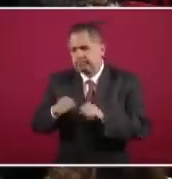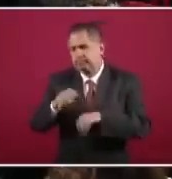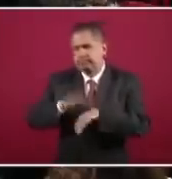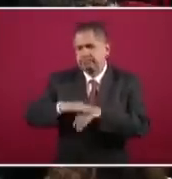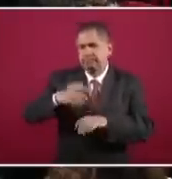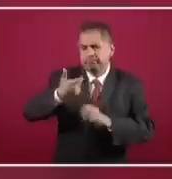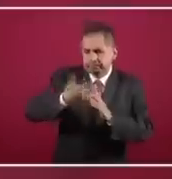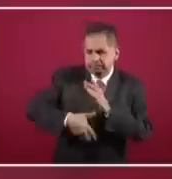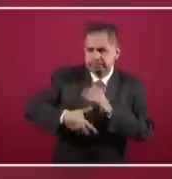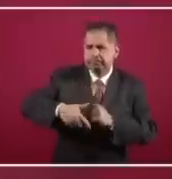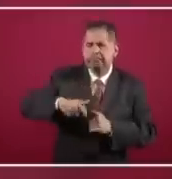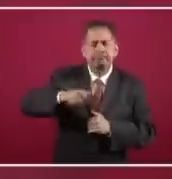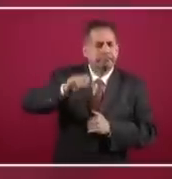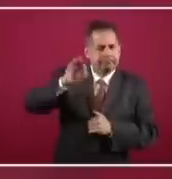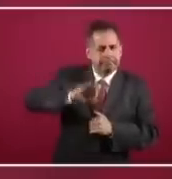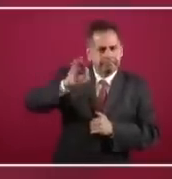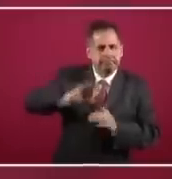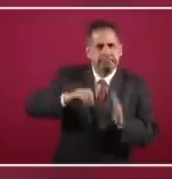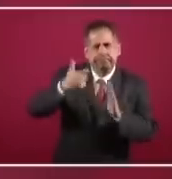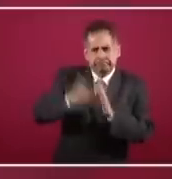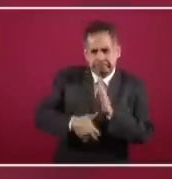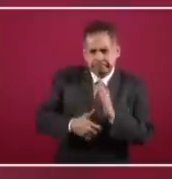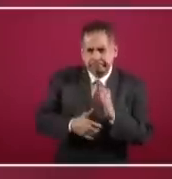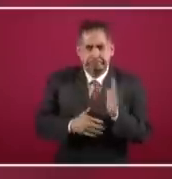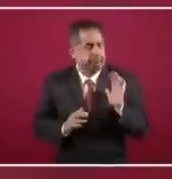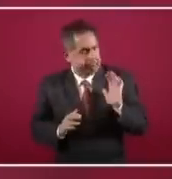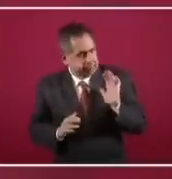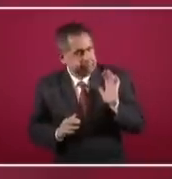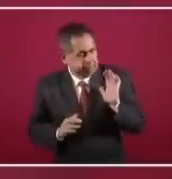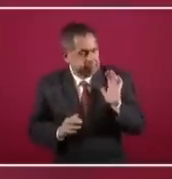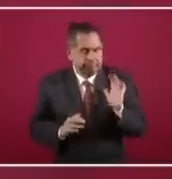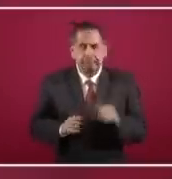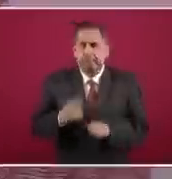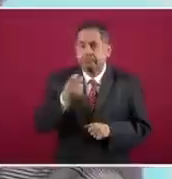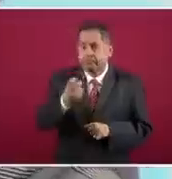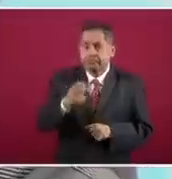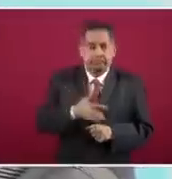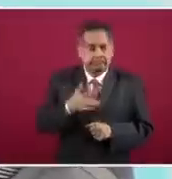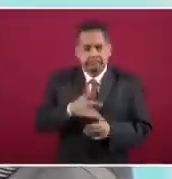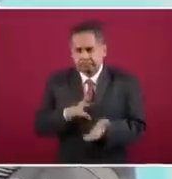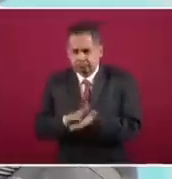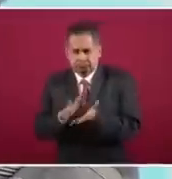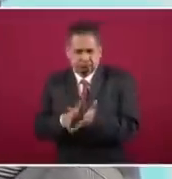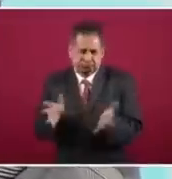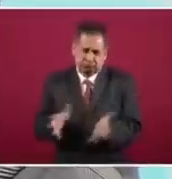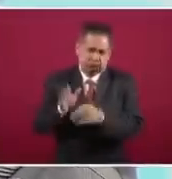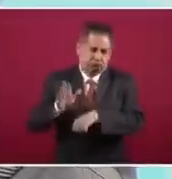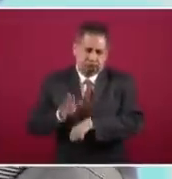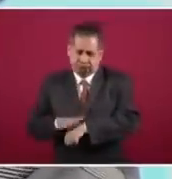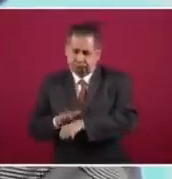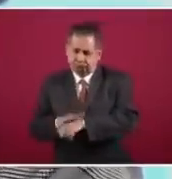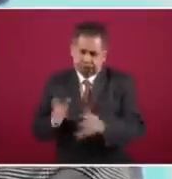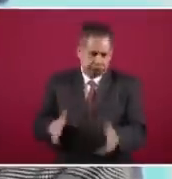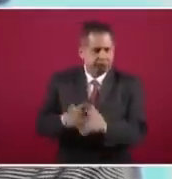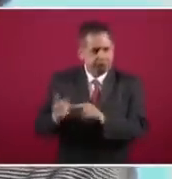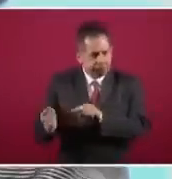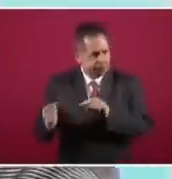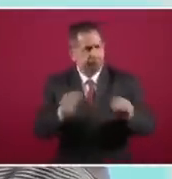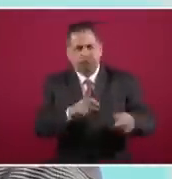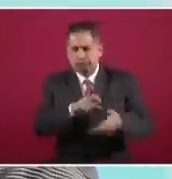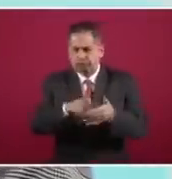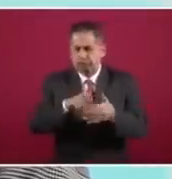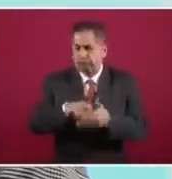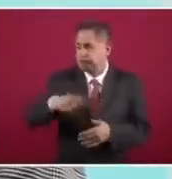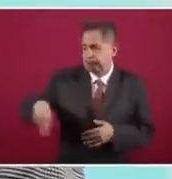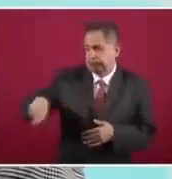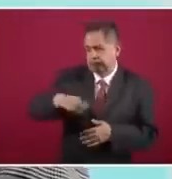en mejores condiciones. Y para ello, para alentar este consumo y para darle certidumbre